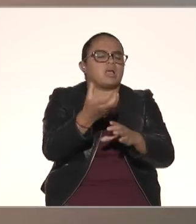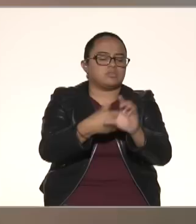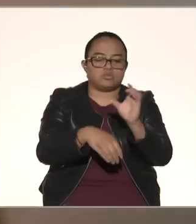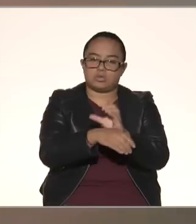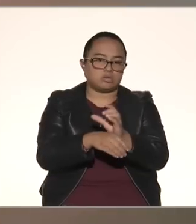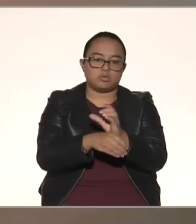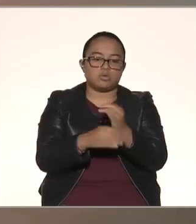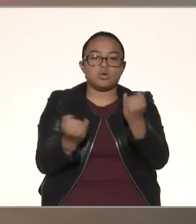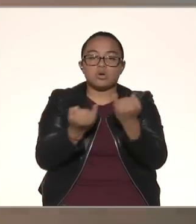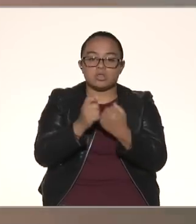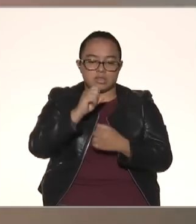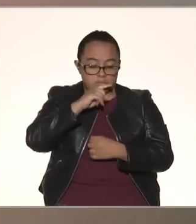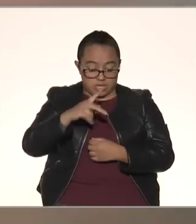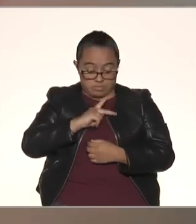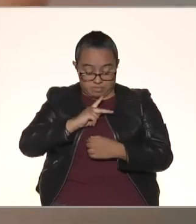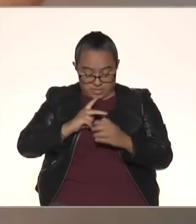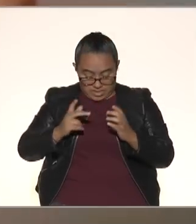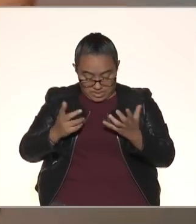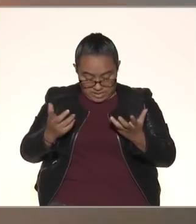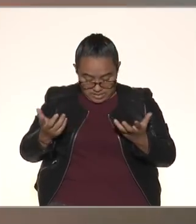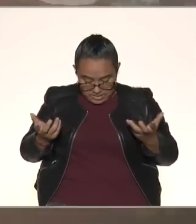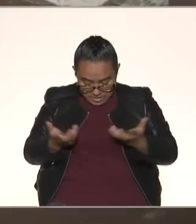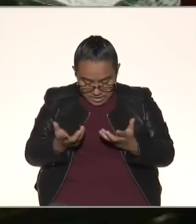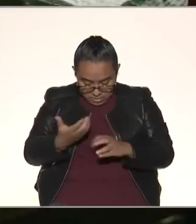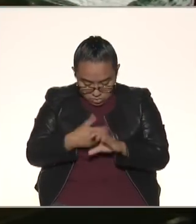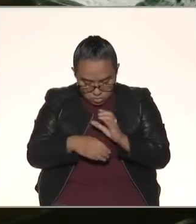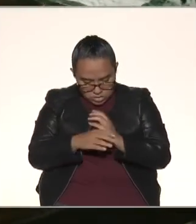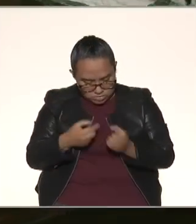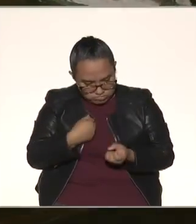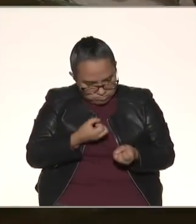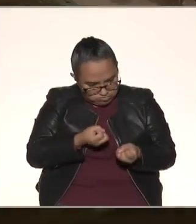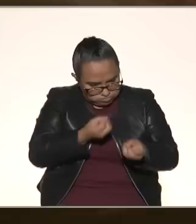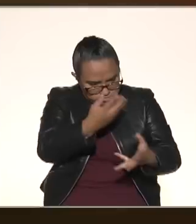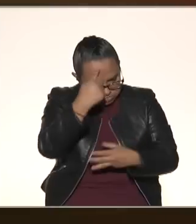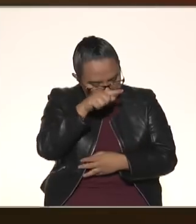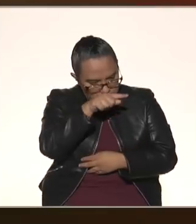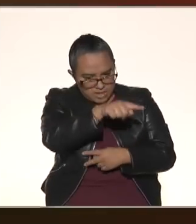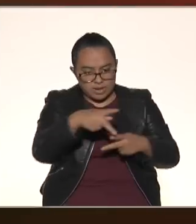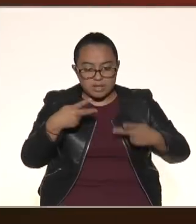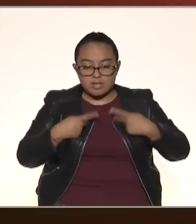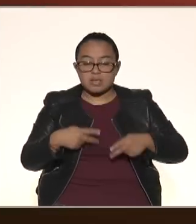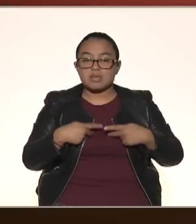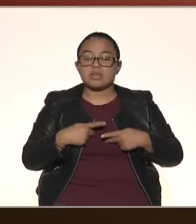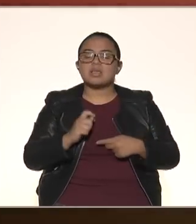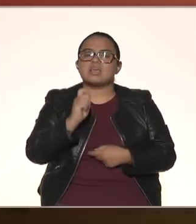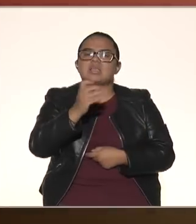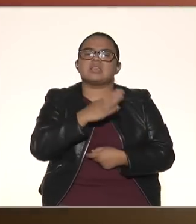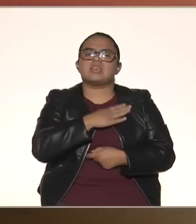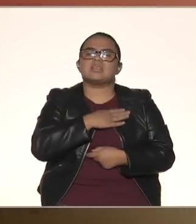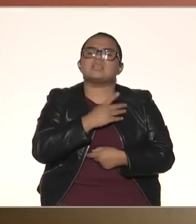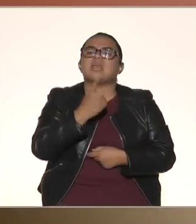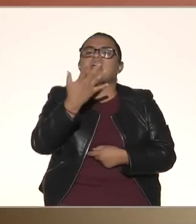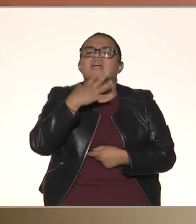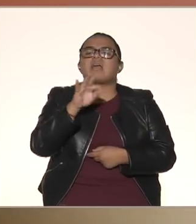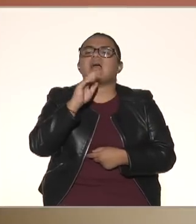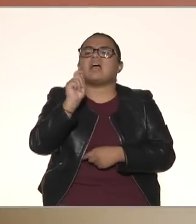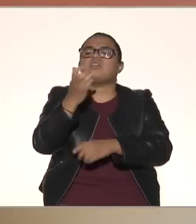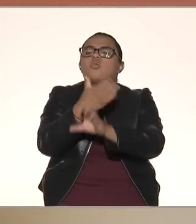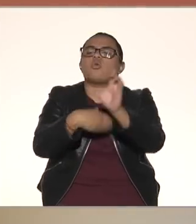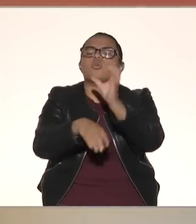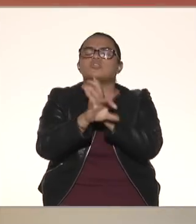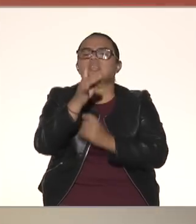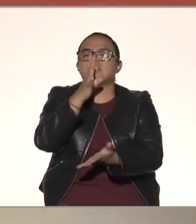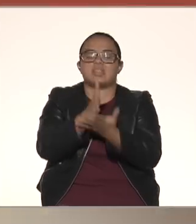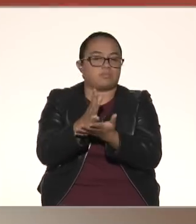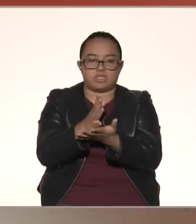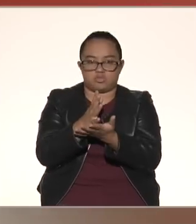aquel que también se entrega haciendo por los demás. De tal manera que la generosidad no es simplemente un concepto materialista, sino que